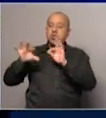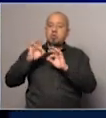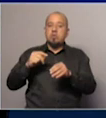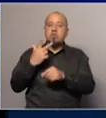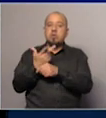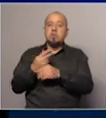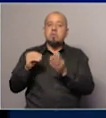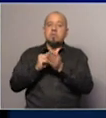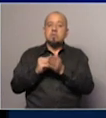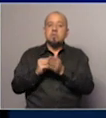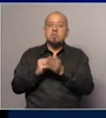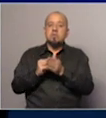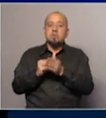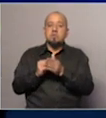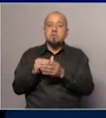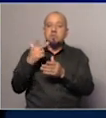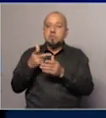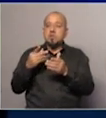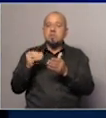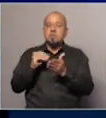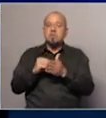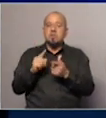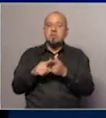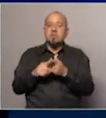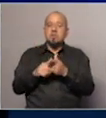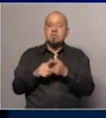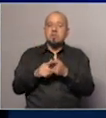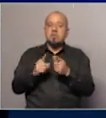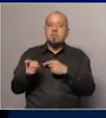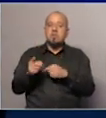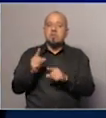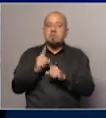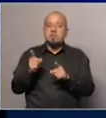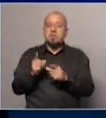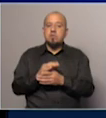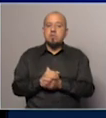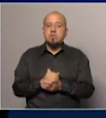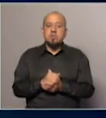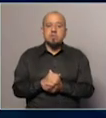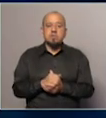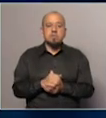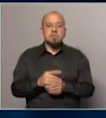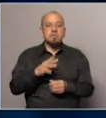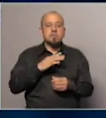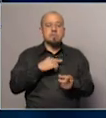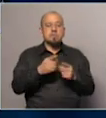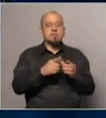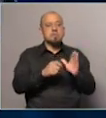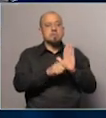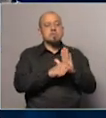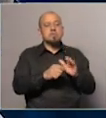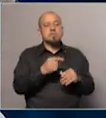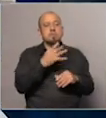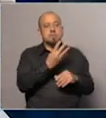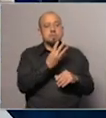veces a la tercera que es la vencida como cuando niños todavía no fue vencida tengo entendido que hay un artículo y 445